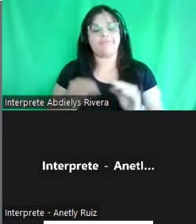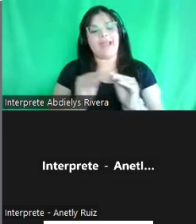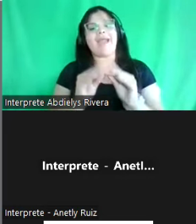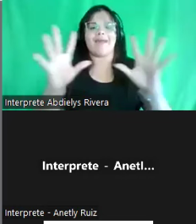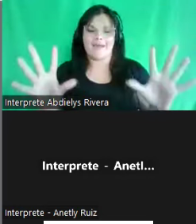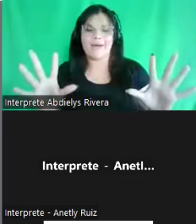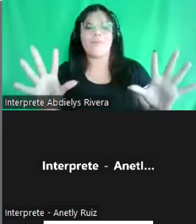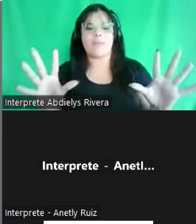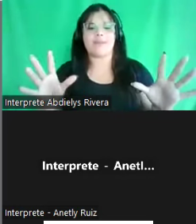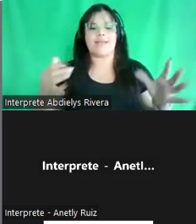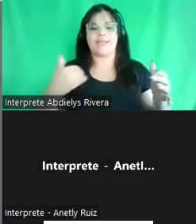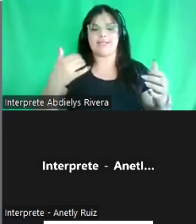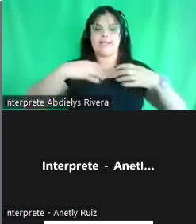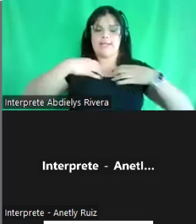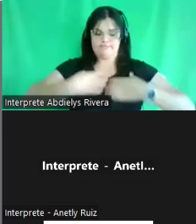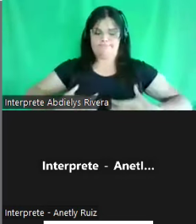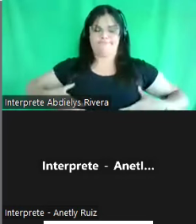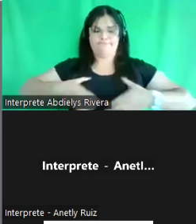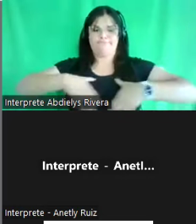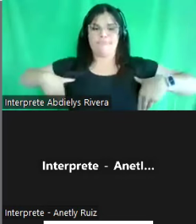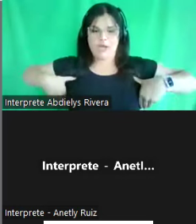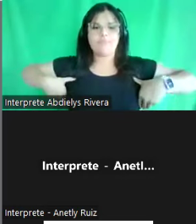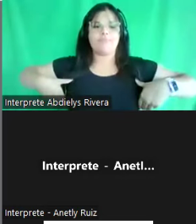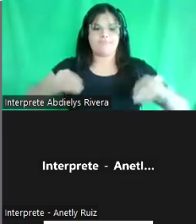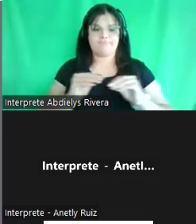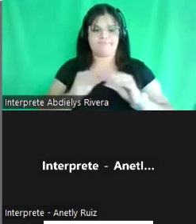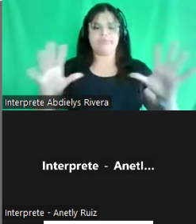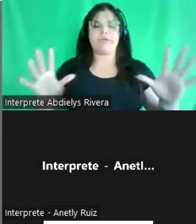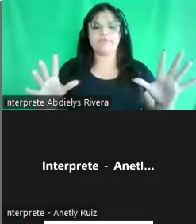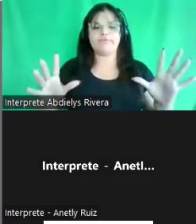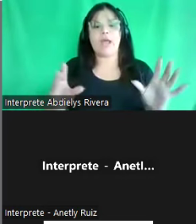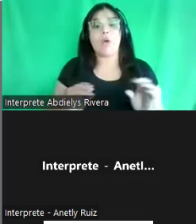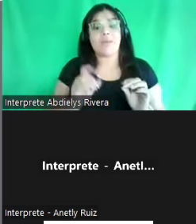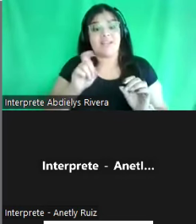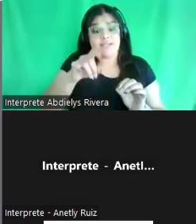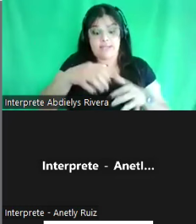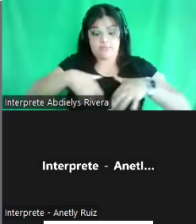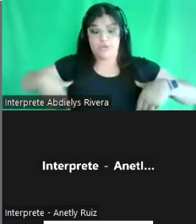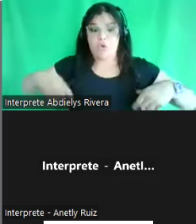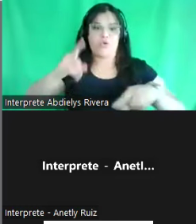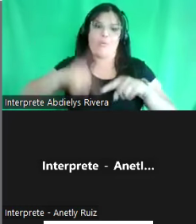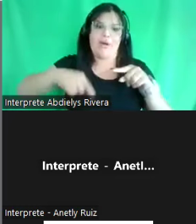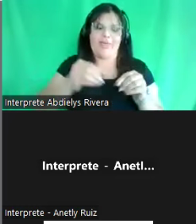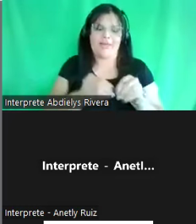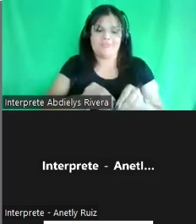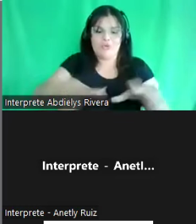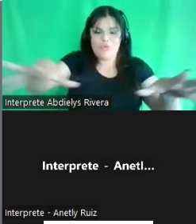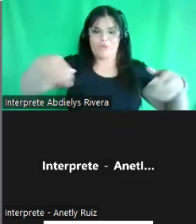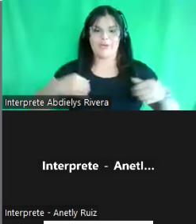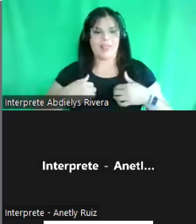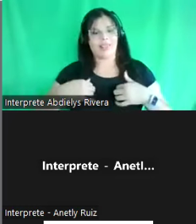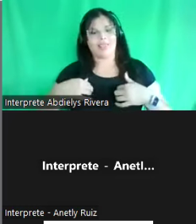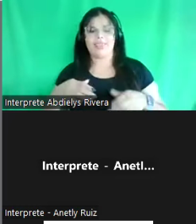que estar con su leash, no es que pueden estar sueltos, pero no hay que proveer evidencia de que el animal es un